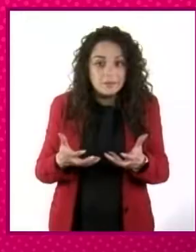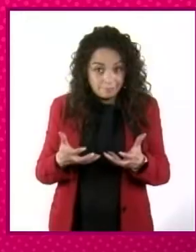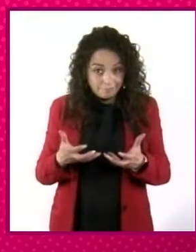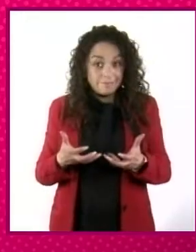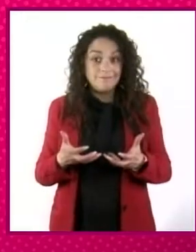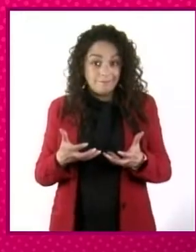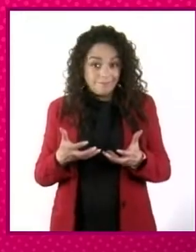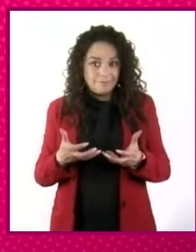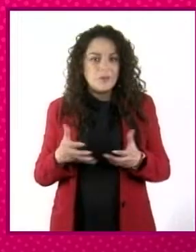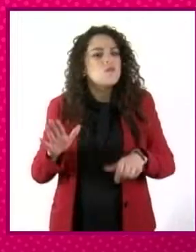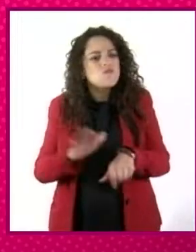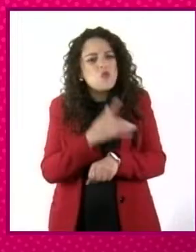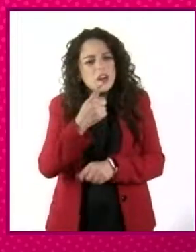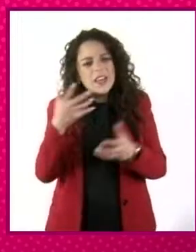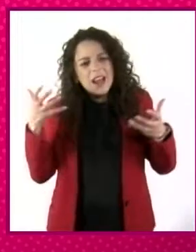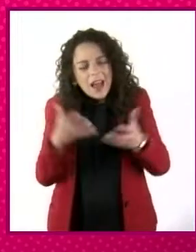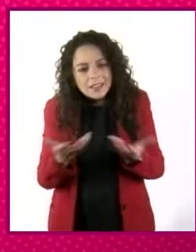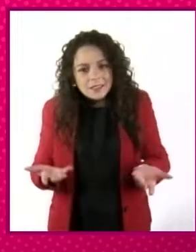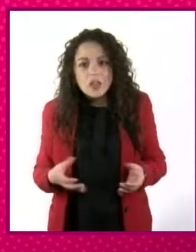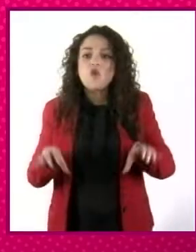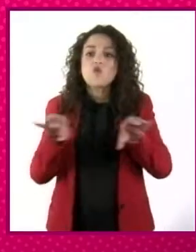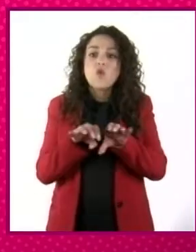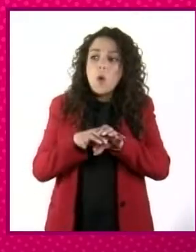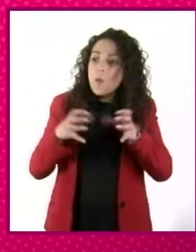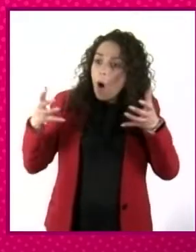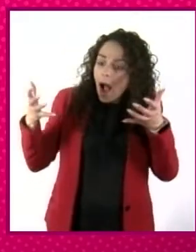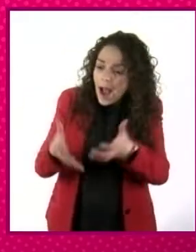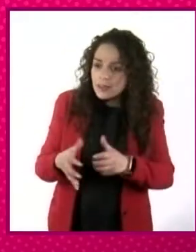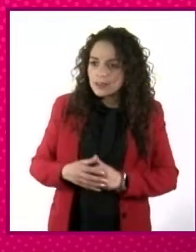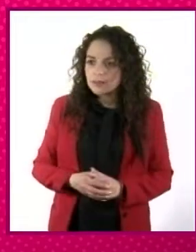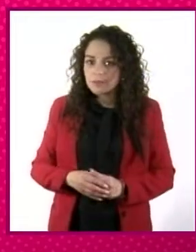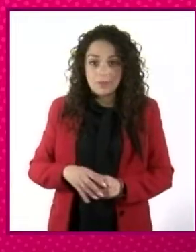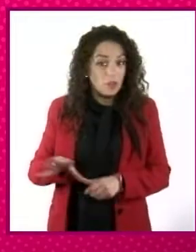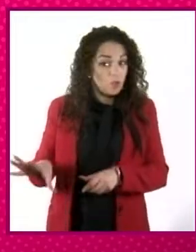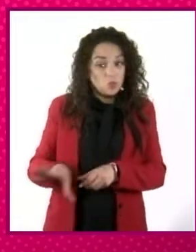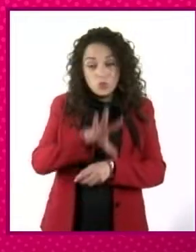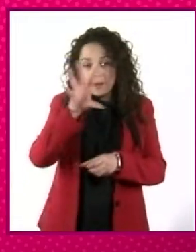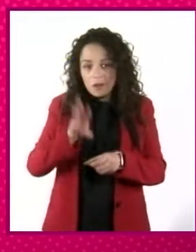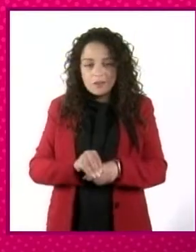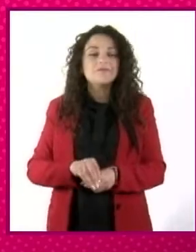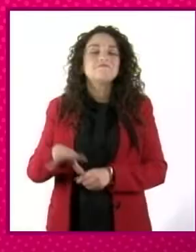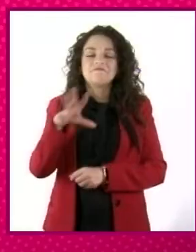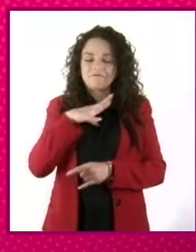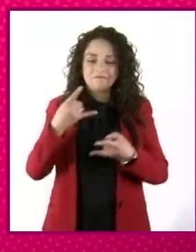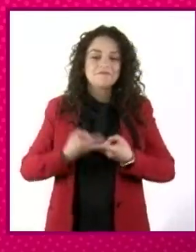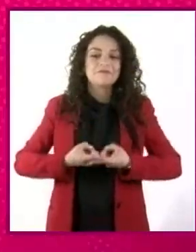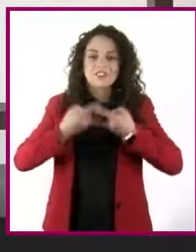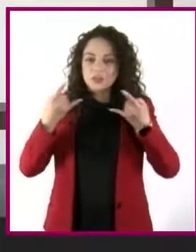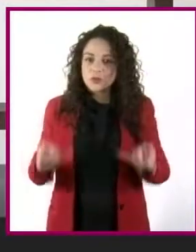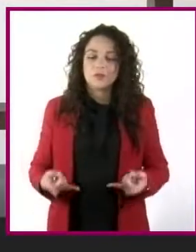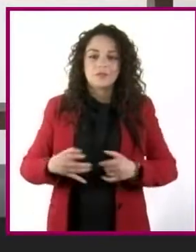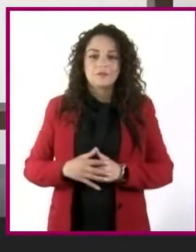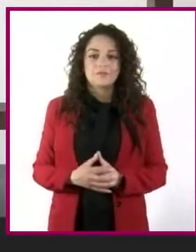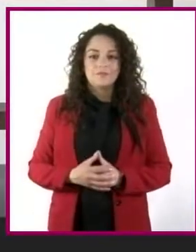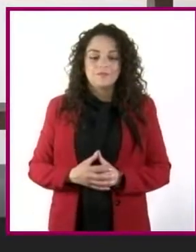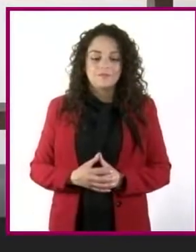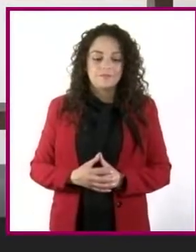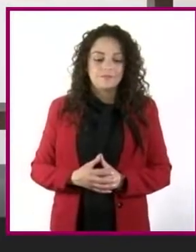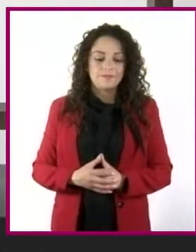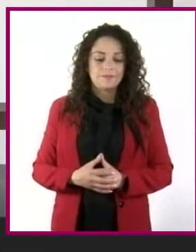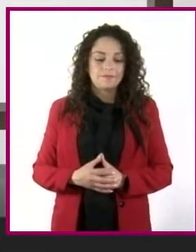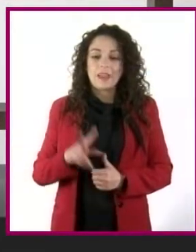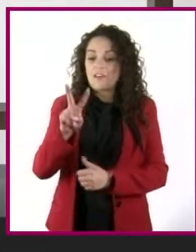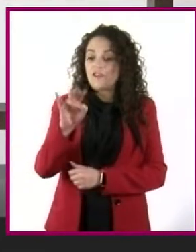de por qué lo haces, ¿no? Cómo lo haces. Entonces todo es objeto de estudios históricos. La historia es algo